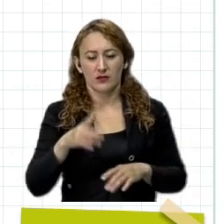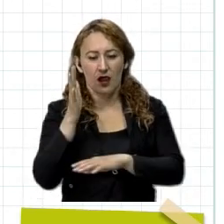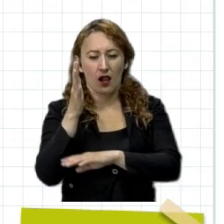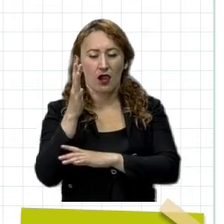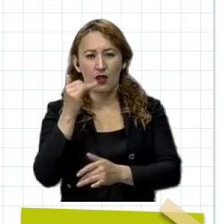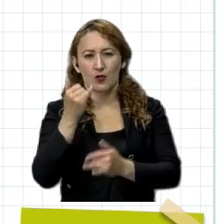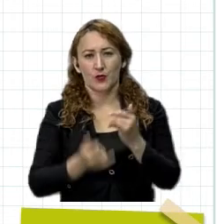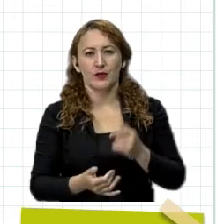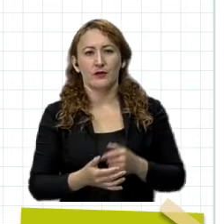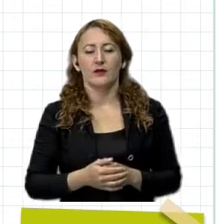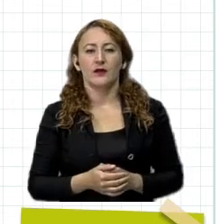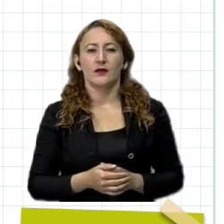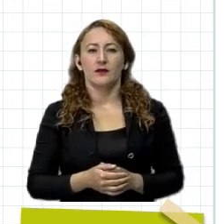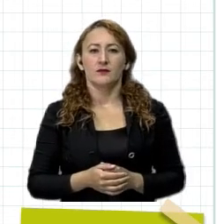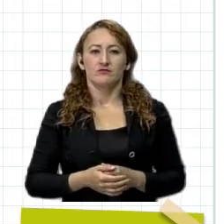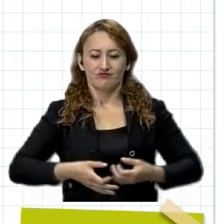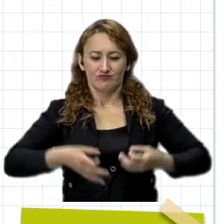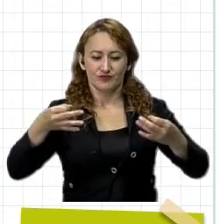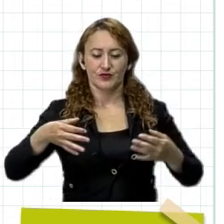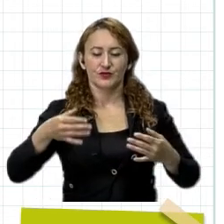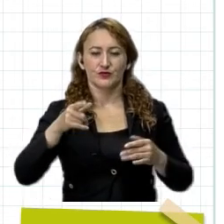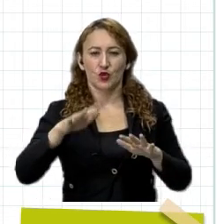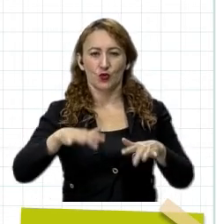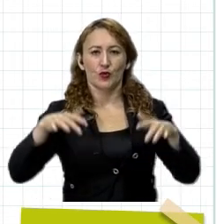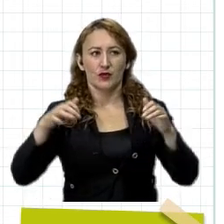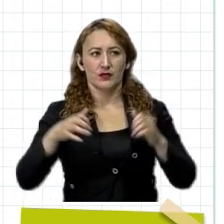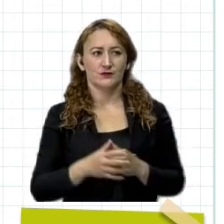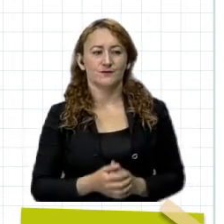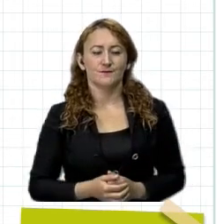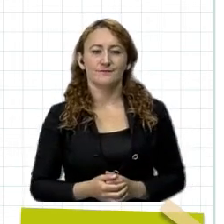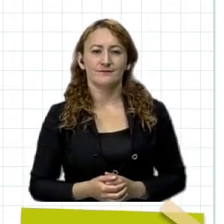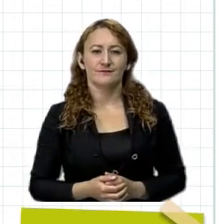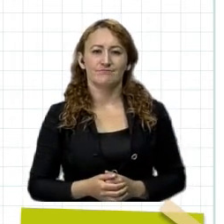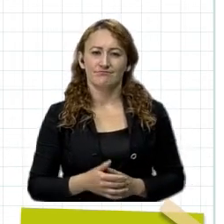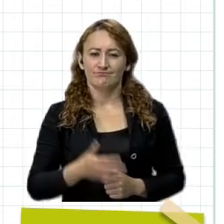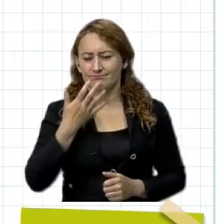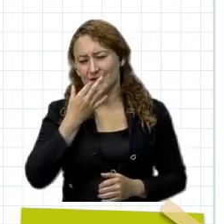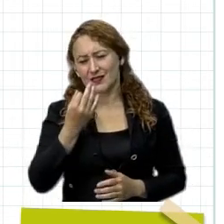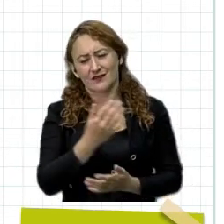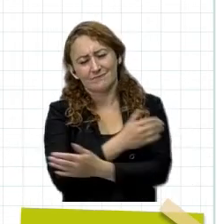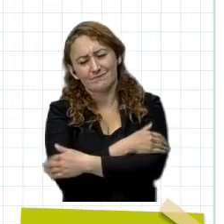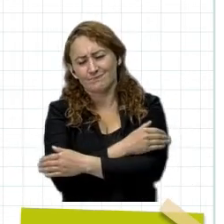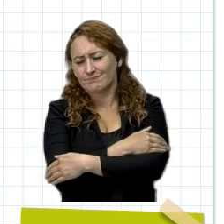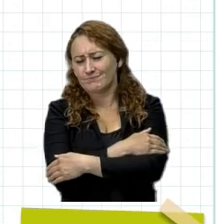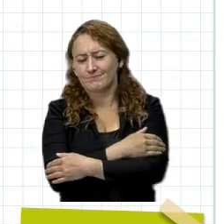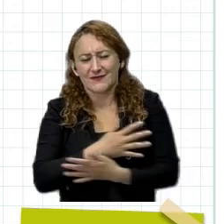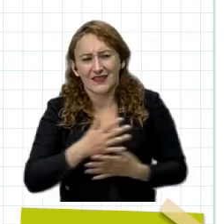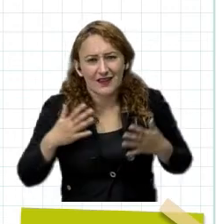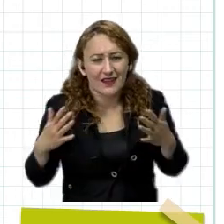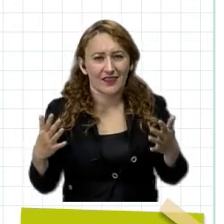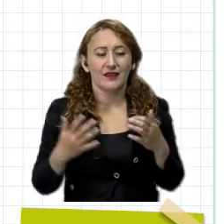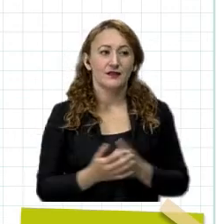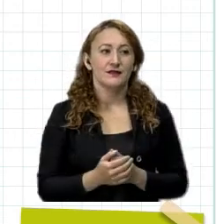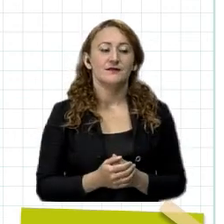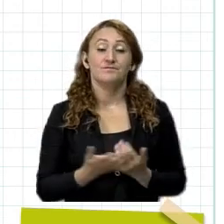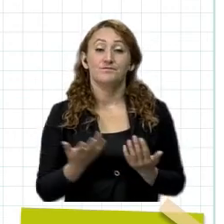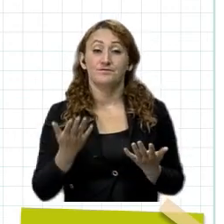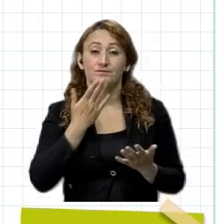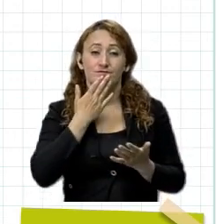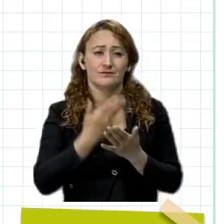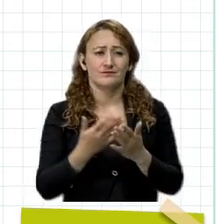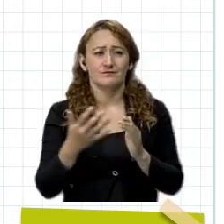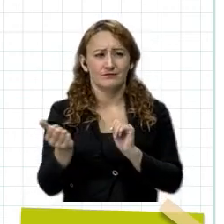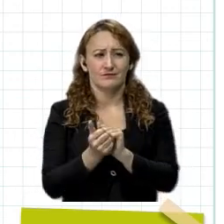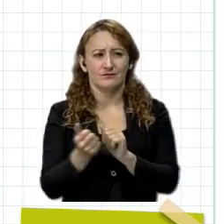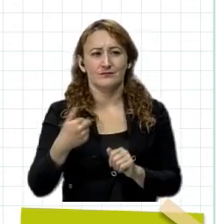final de las magistrales de nuestro congreso. De verdad, un abrazo inmenso por habernos